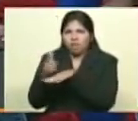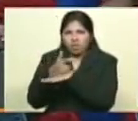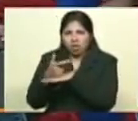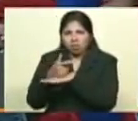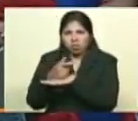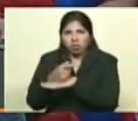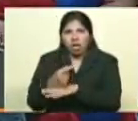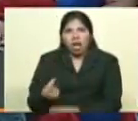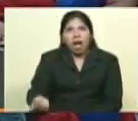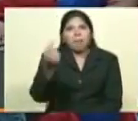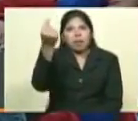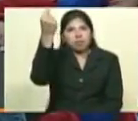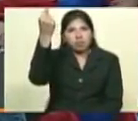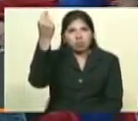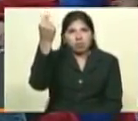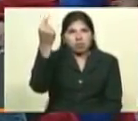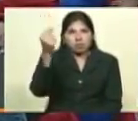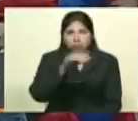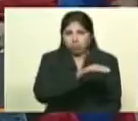Jamás.